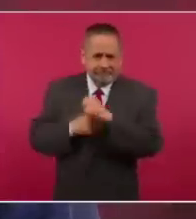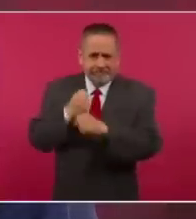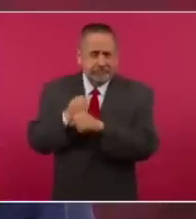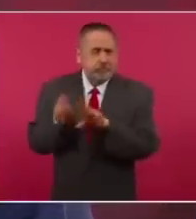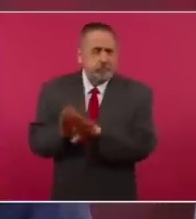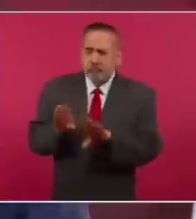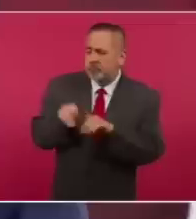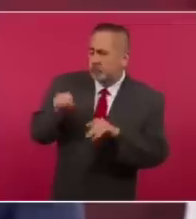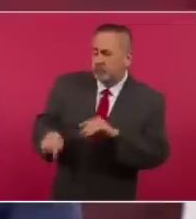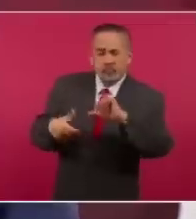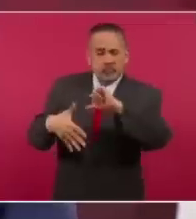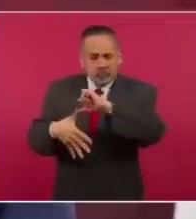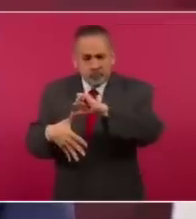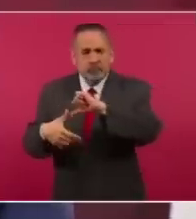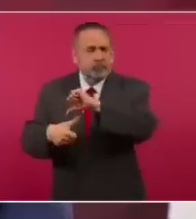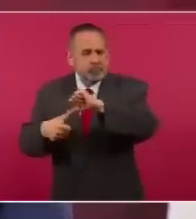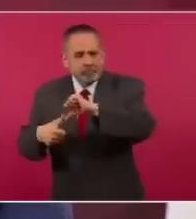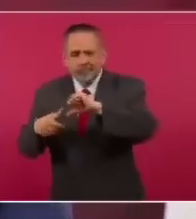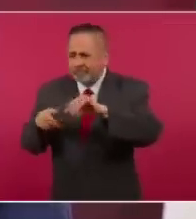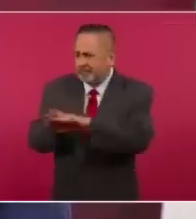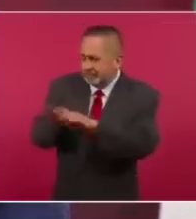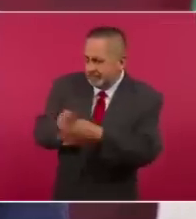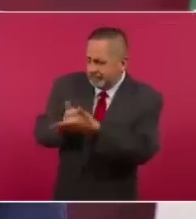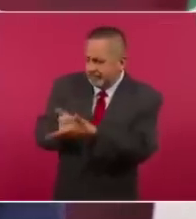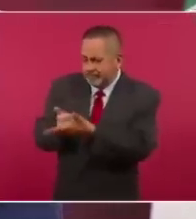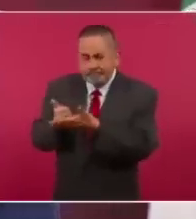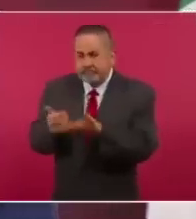Latina y del Caribe.